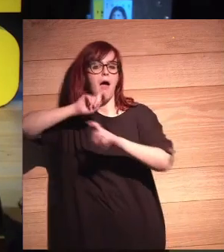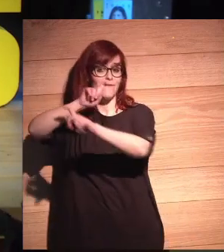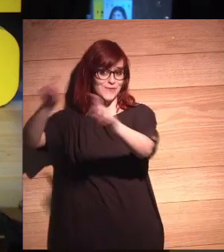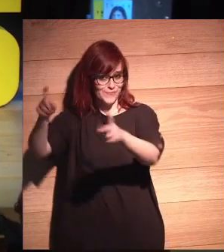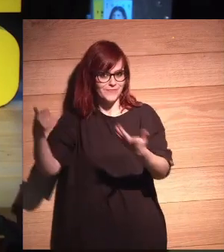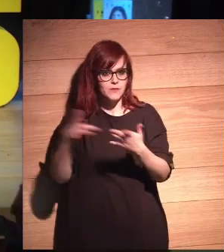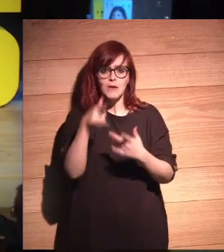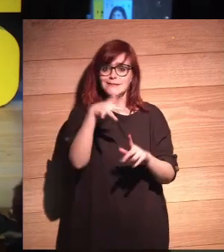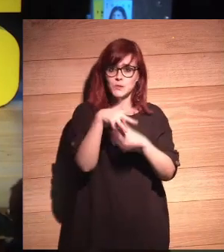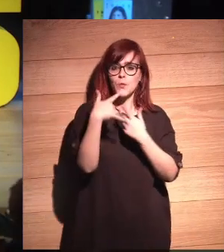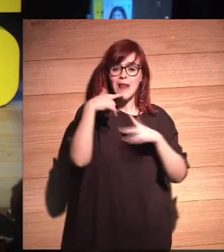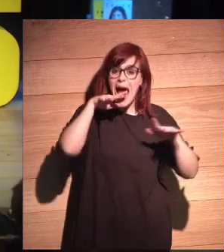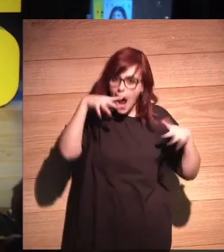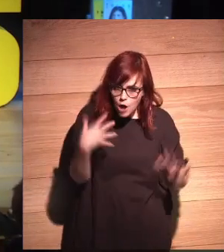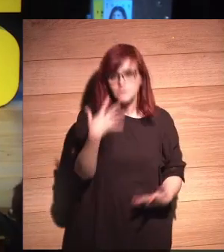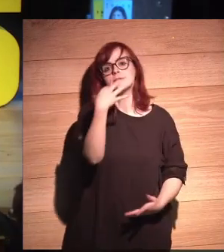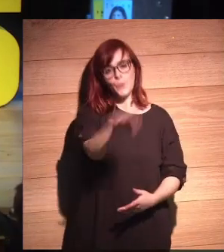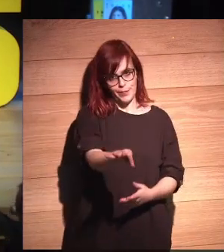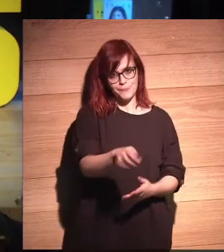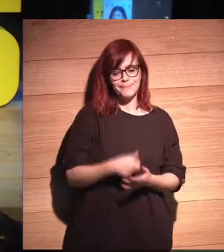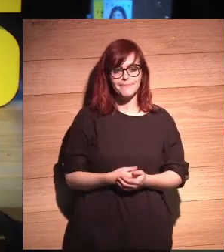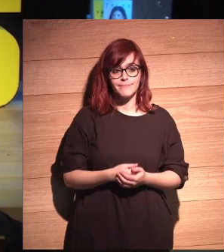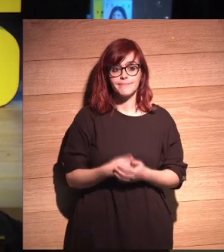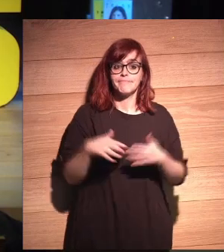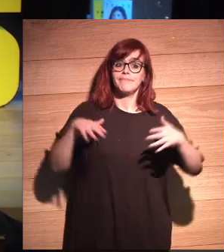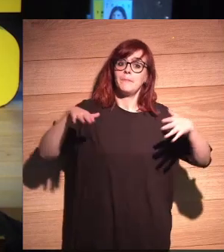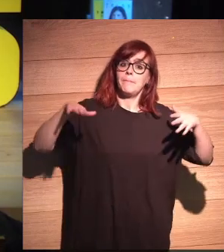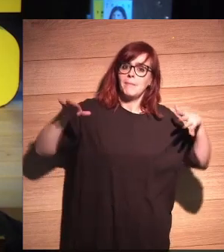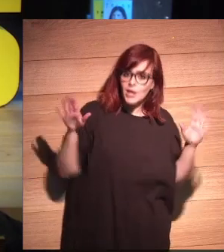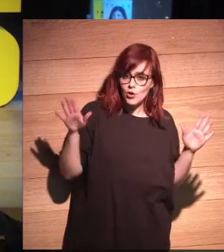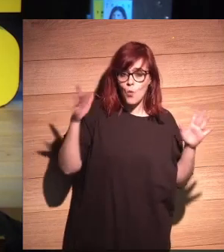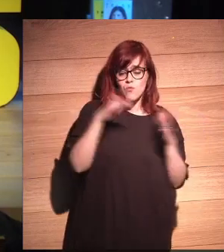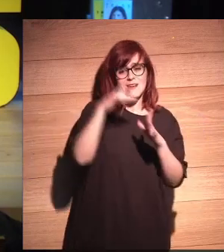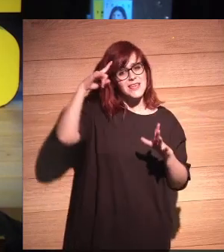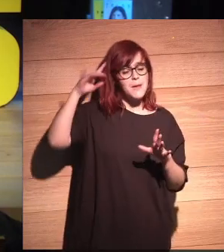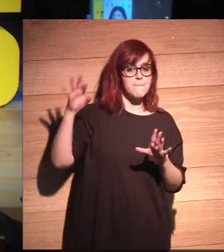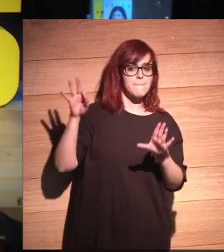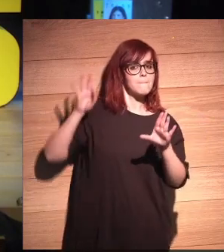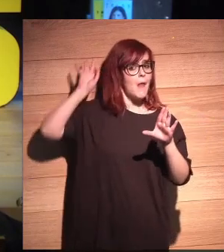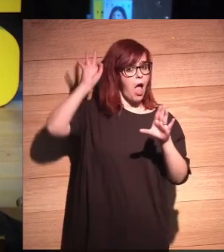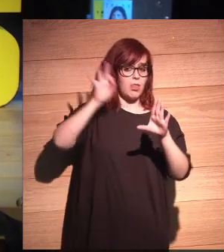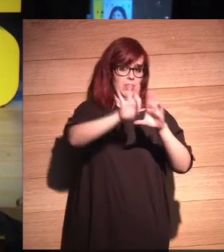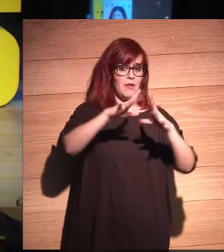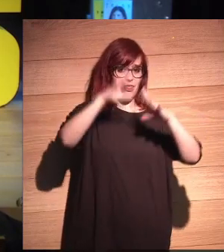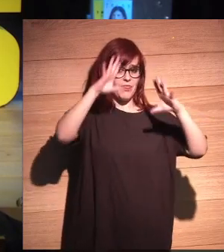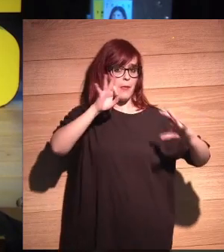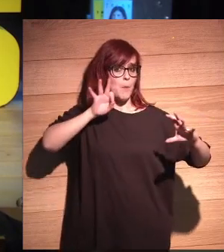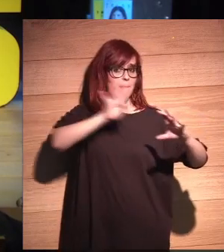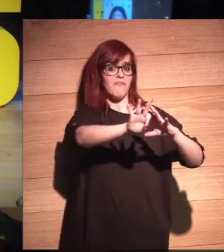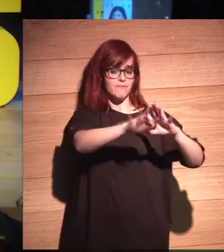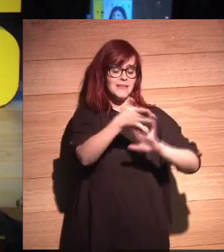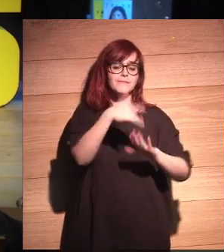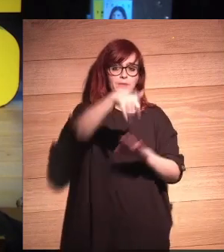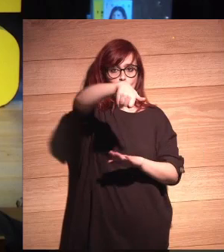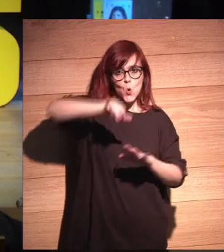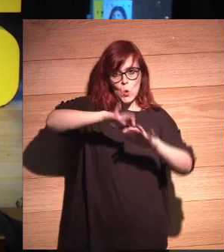es factible en este momento. Pero obviamente un implante cerebral pues solo invasivo